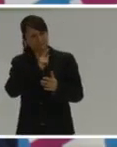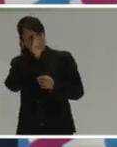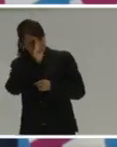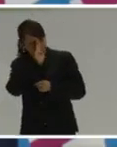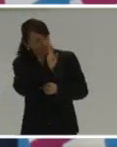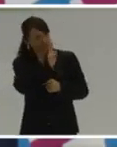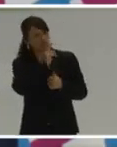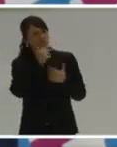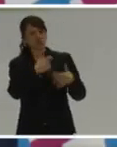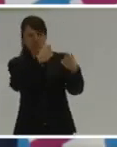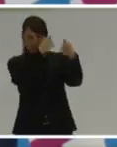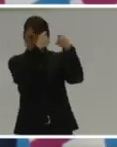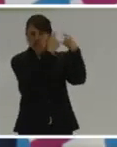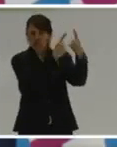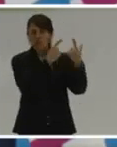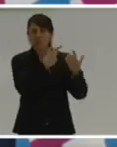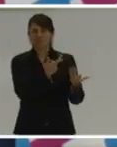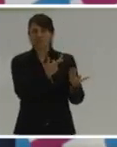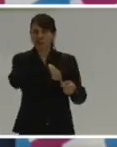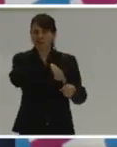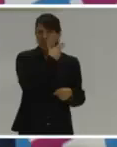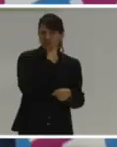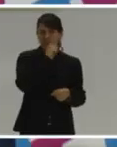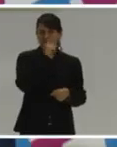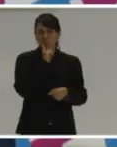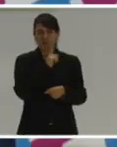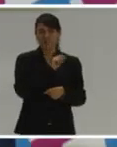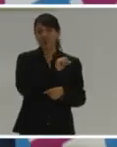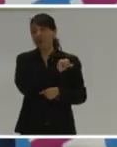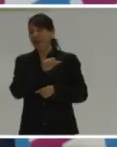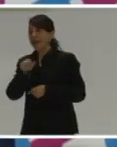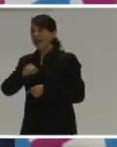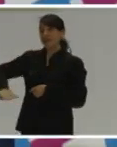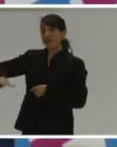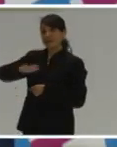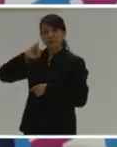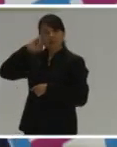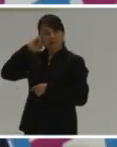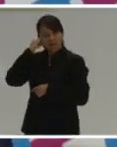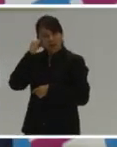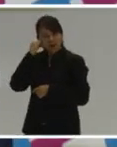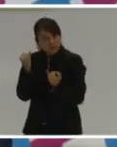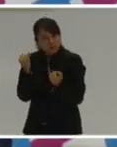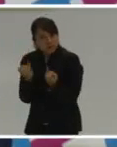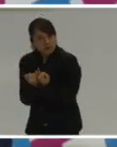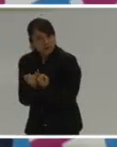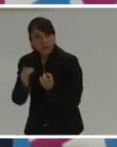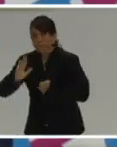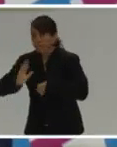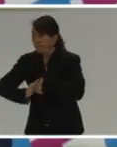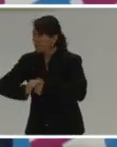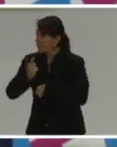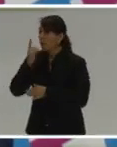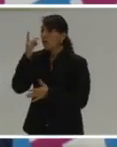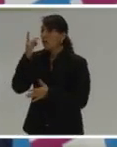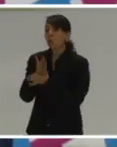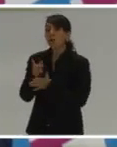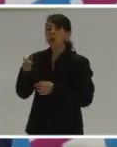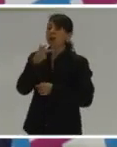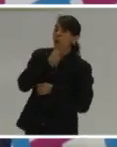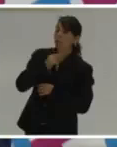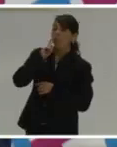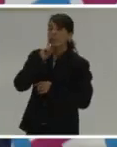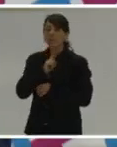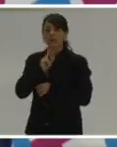derechos, para los indígenas ha resultado un doble esfuerzo, debido a que su identidad ya no solo se debe a su género, sino también al